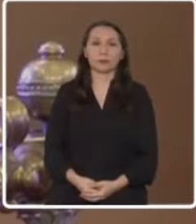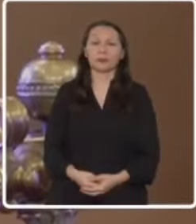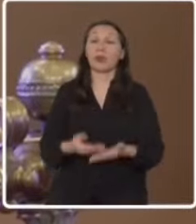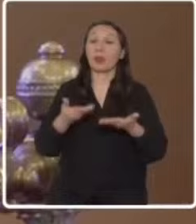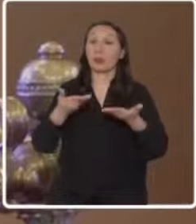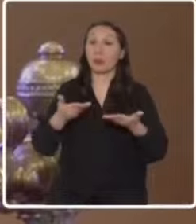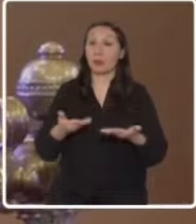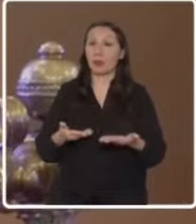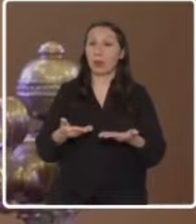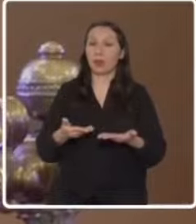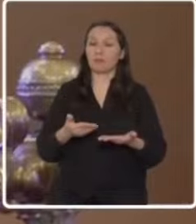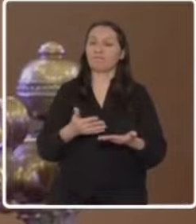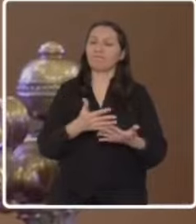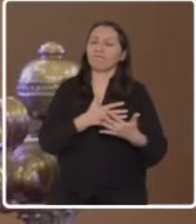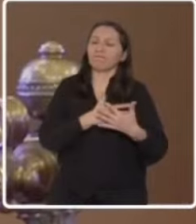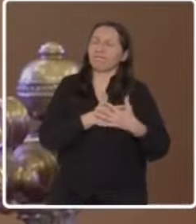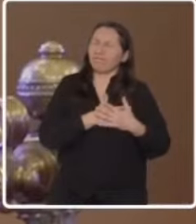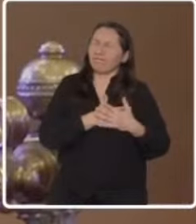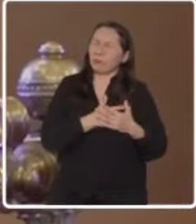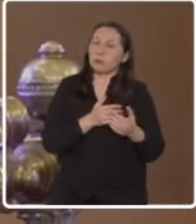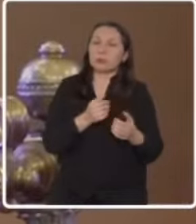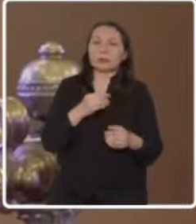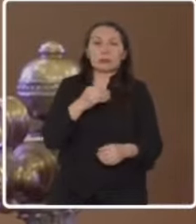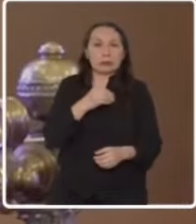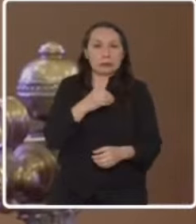En este momento de profunda tristeza,